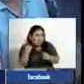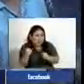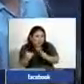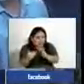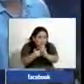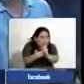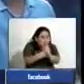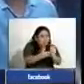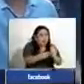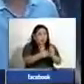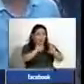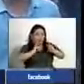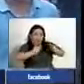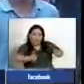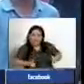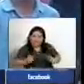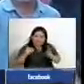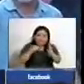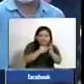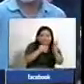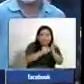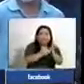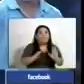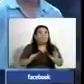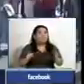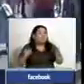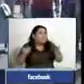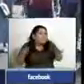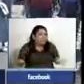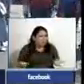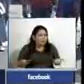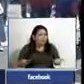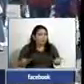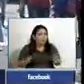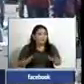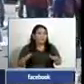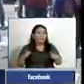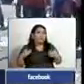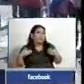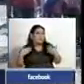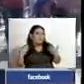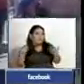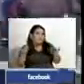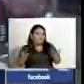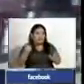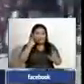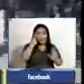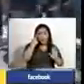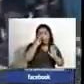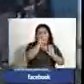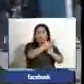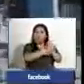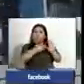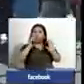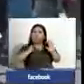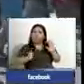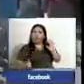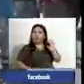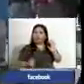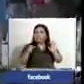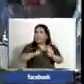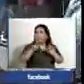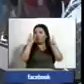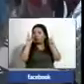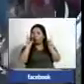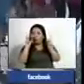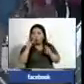desestabilizar al gobierno para intentar hacer verlo mal en el manejo de la crisis